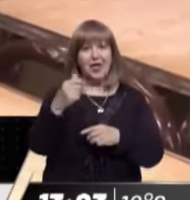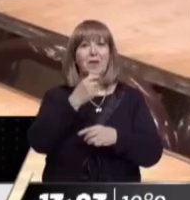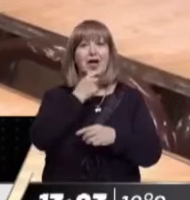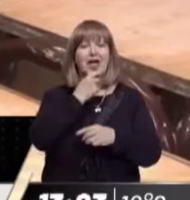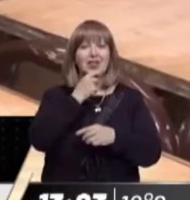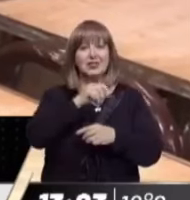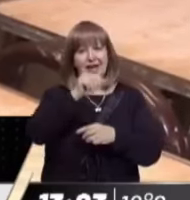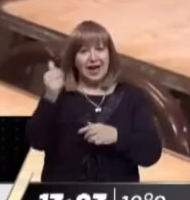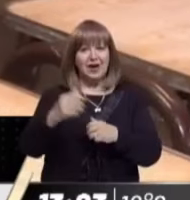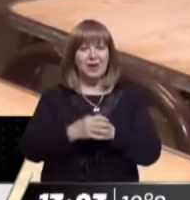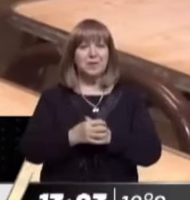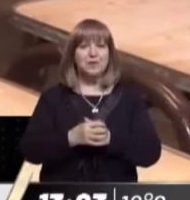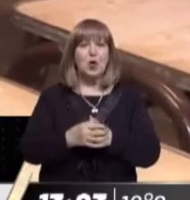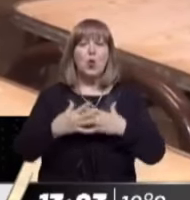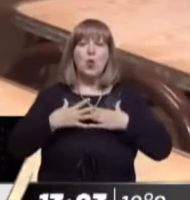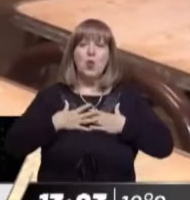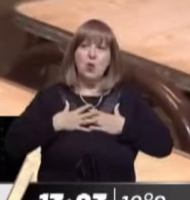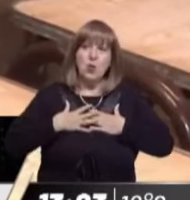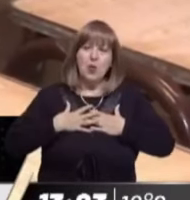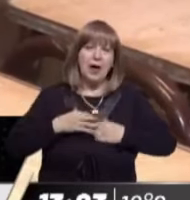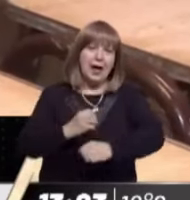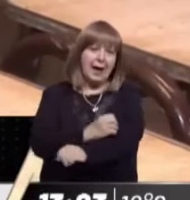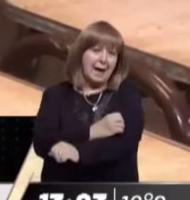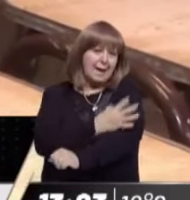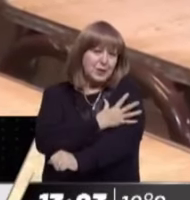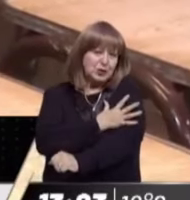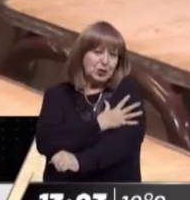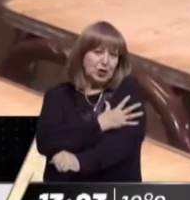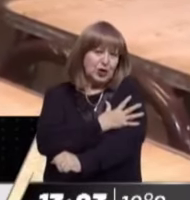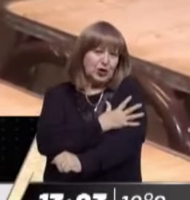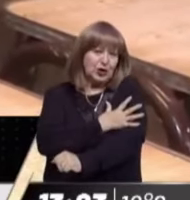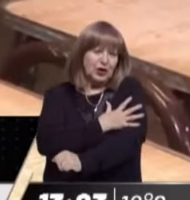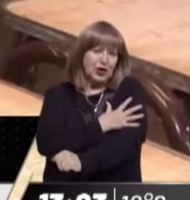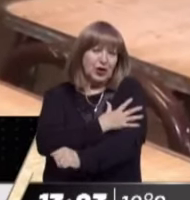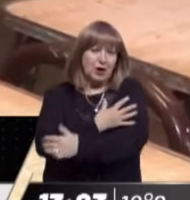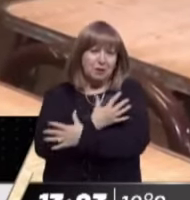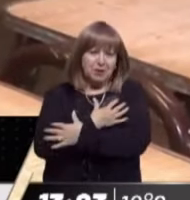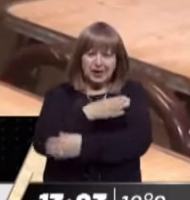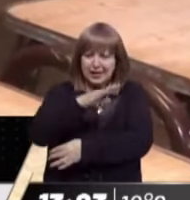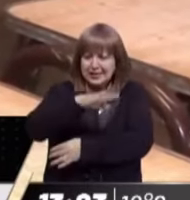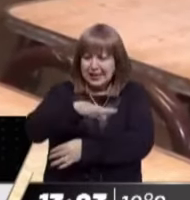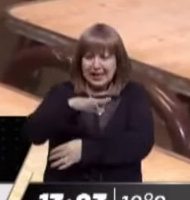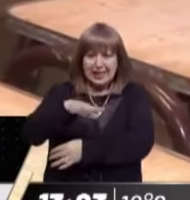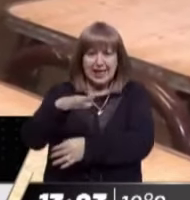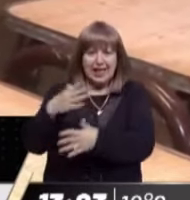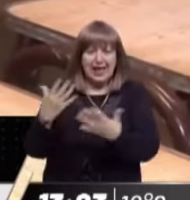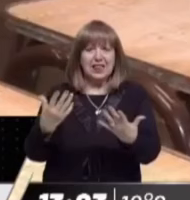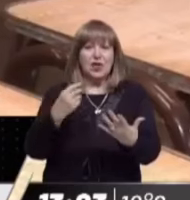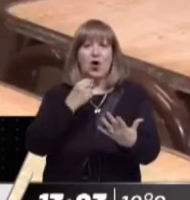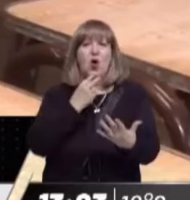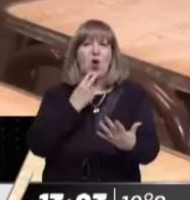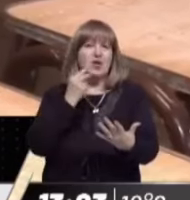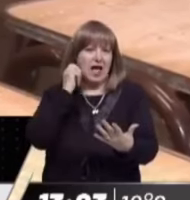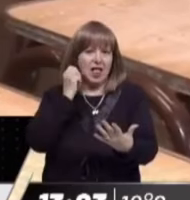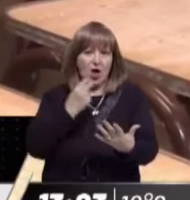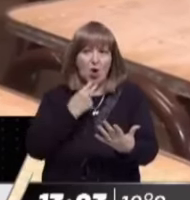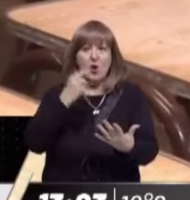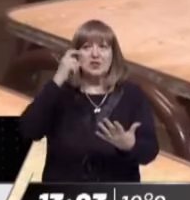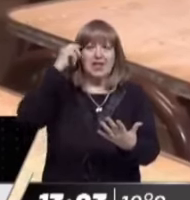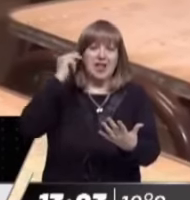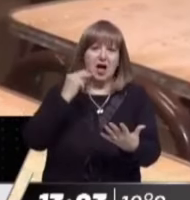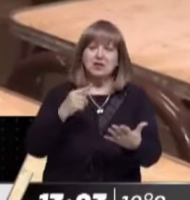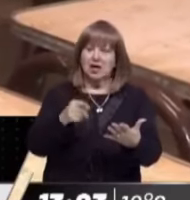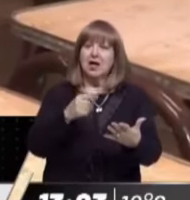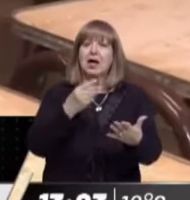Mendoza? Mirá, para mí fue una emoción enorme, porque digo yo, niños de esta edad que prefieran un libro, que prefieran pasar